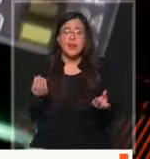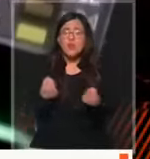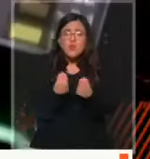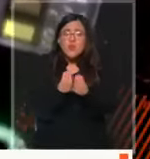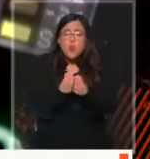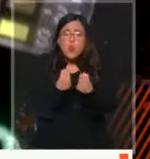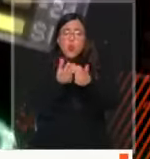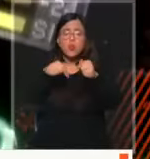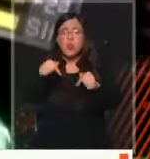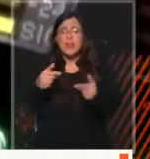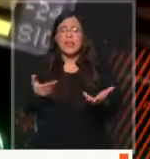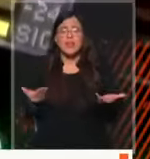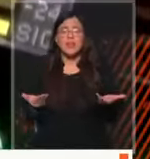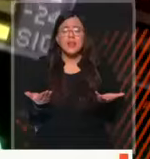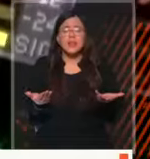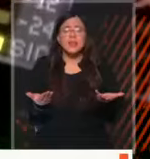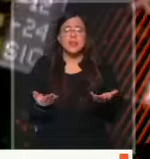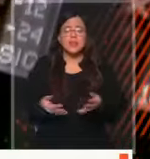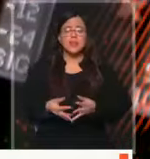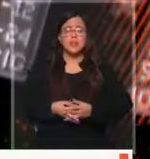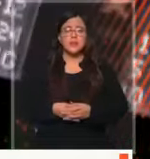Hay mucha aquí.